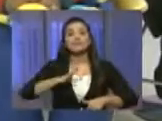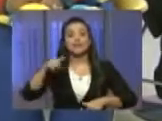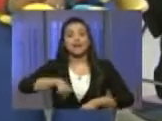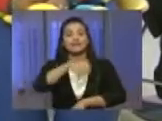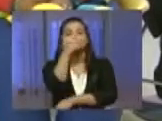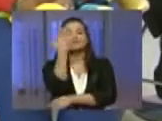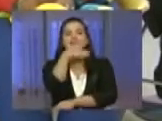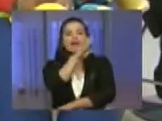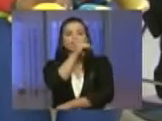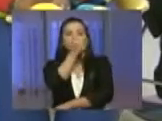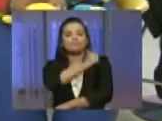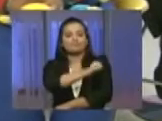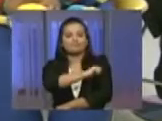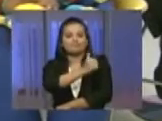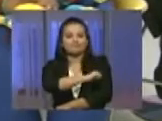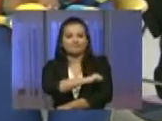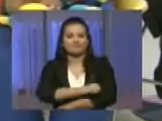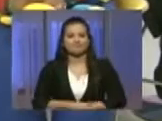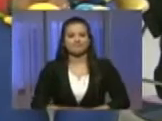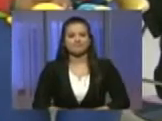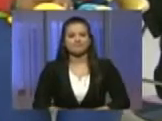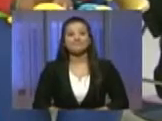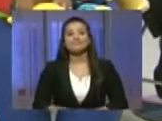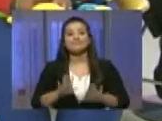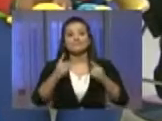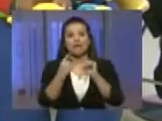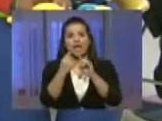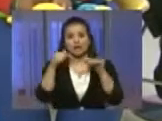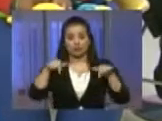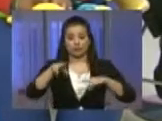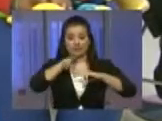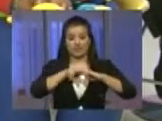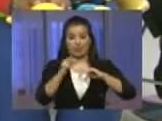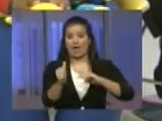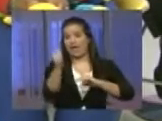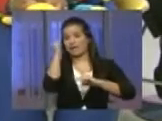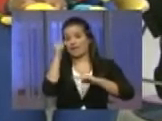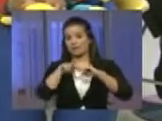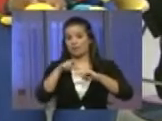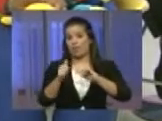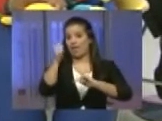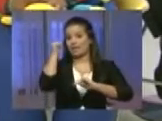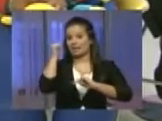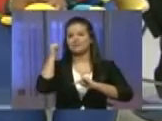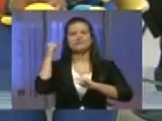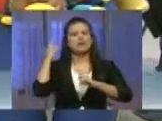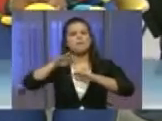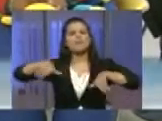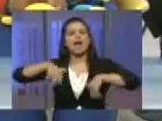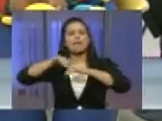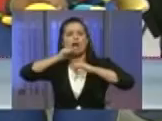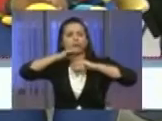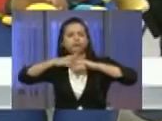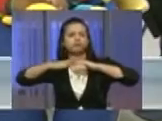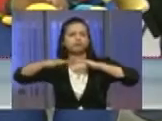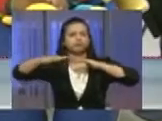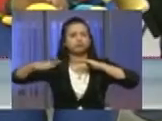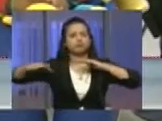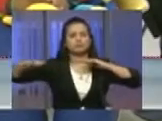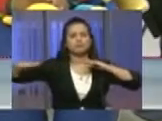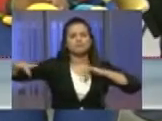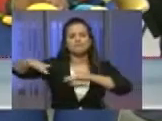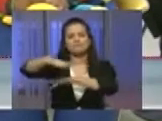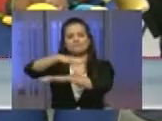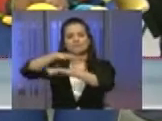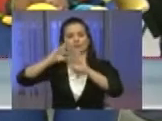al fondo nuestro está la playa dos flamengo y estamos acá justamente desde el